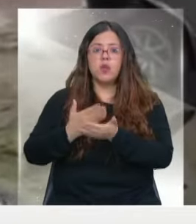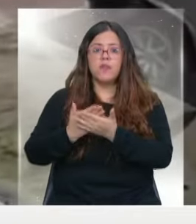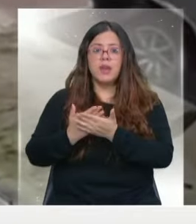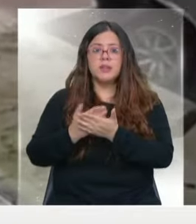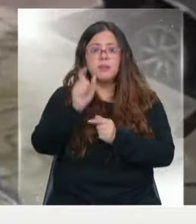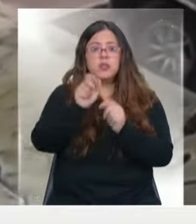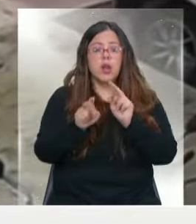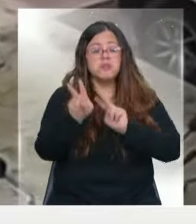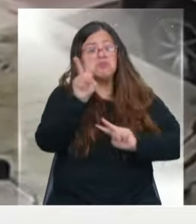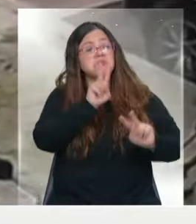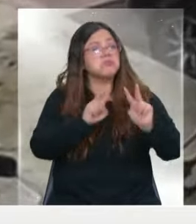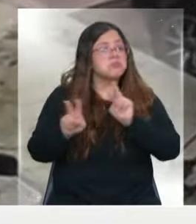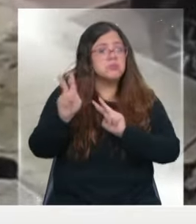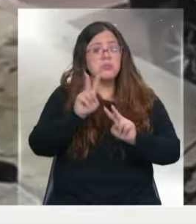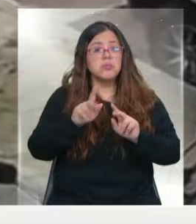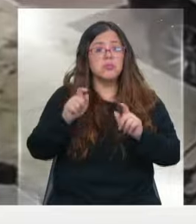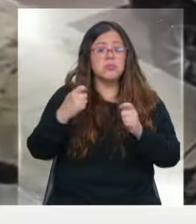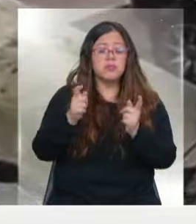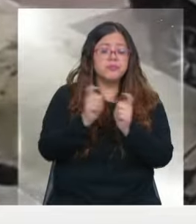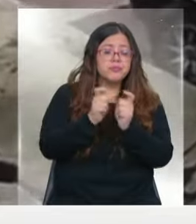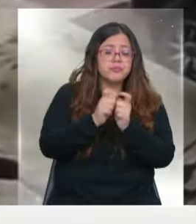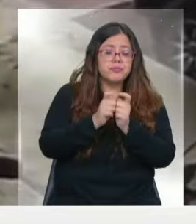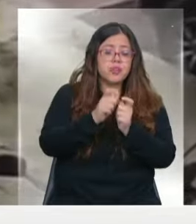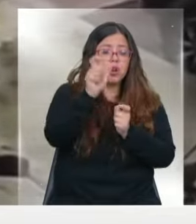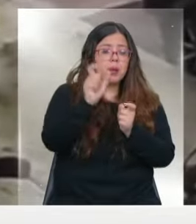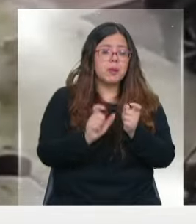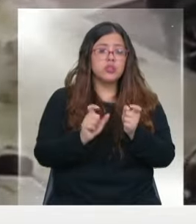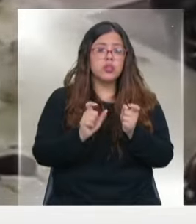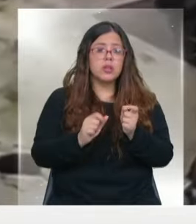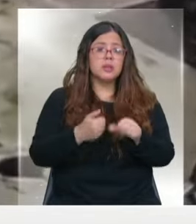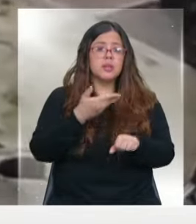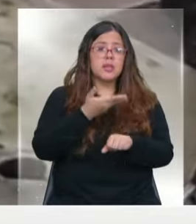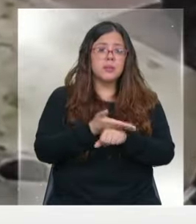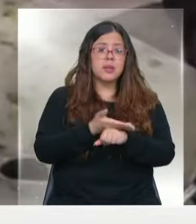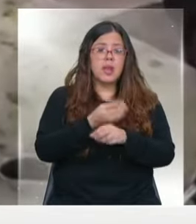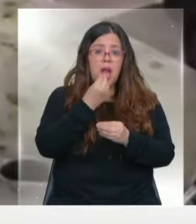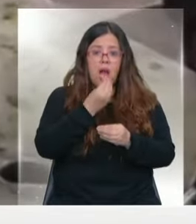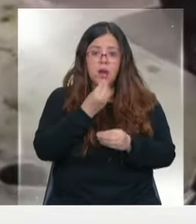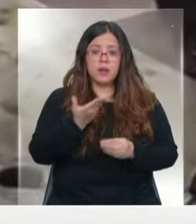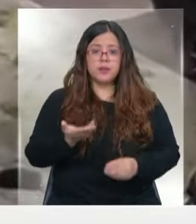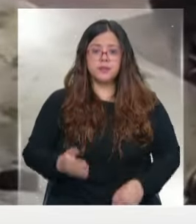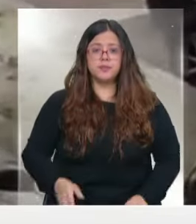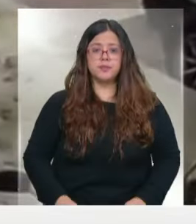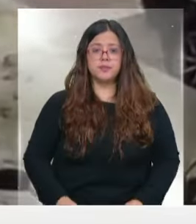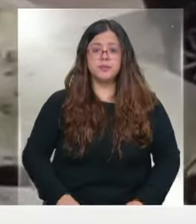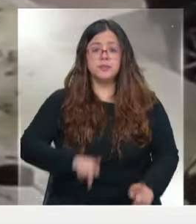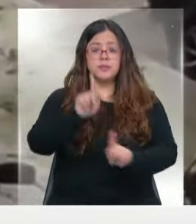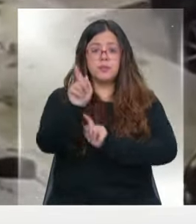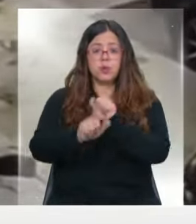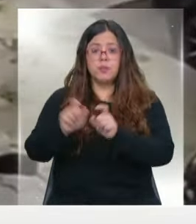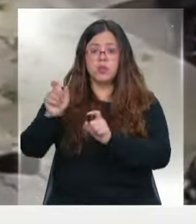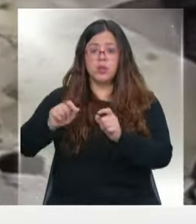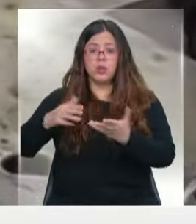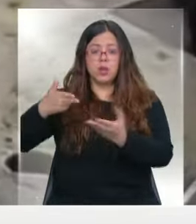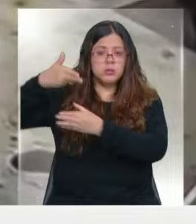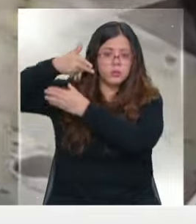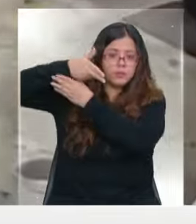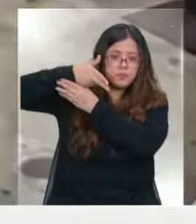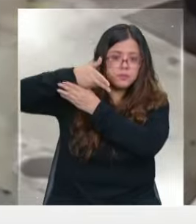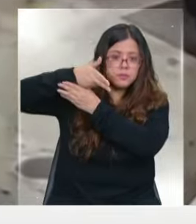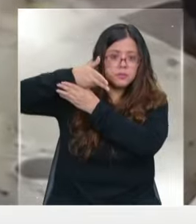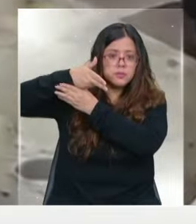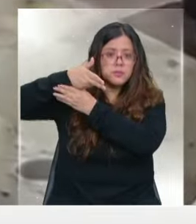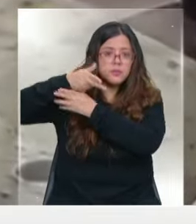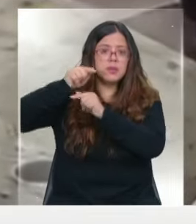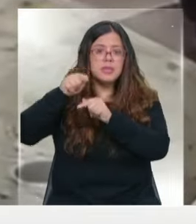distracción del repartidor mientras intenta contactarse con la persona que habría realizado el pedido. Algunos de ellos lo apuntan con una pistola